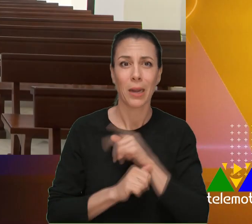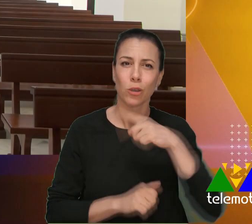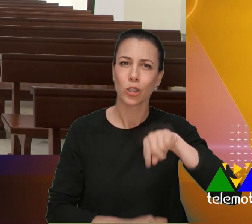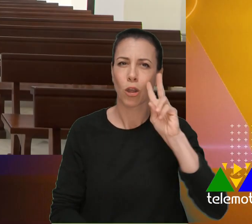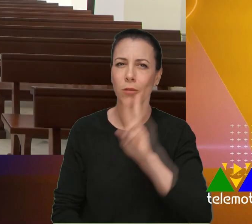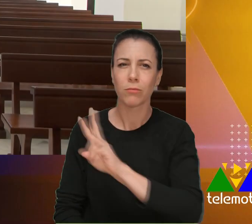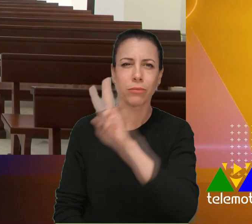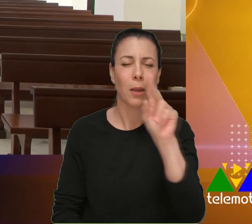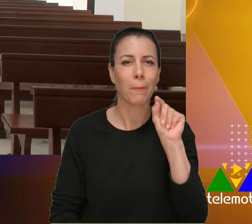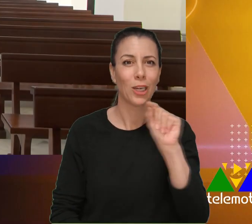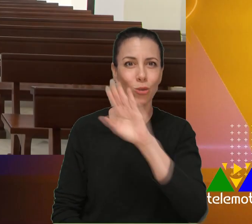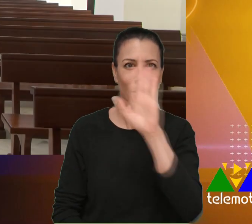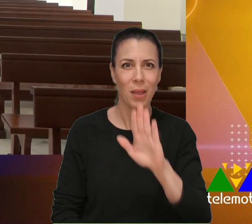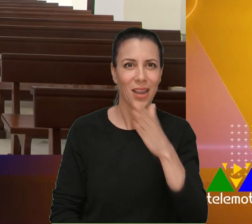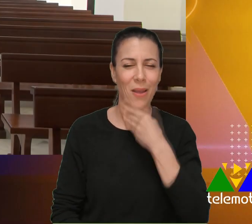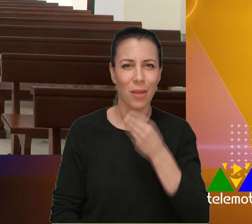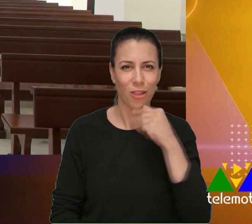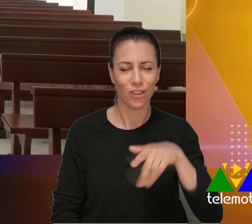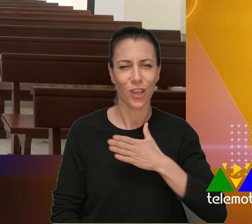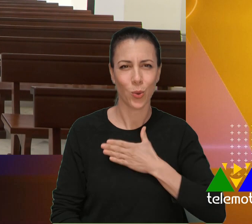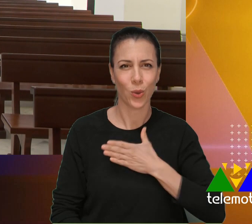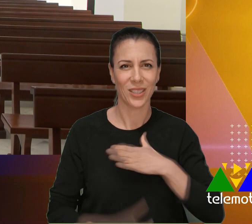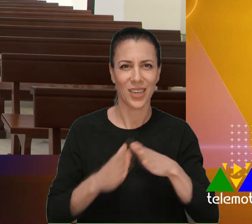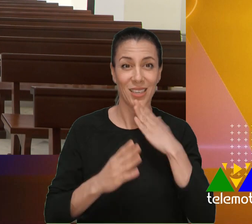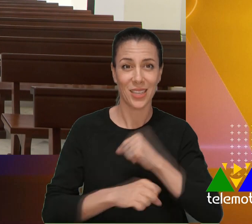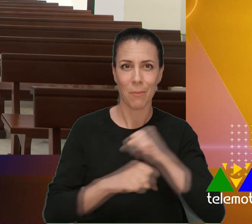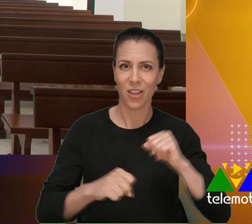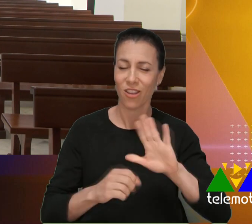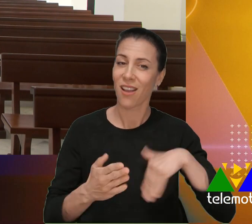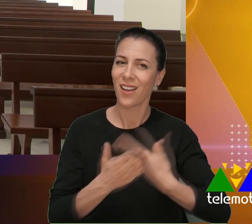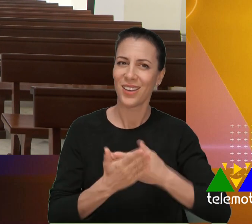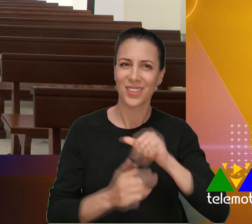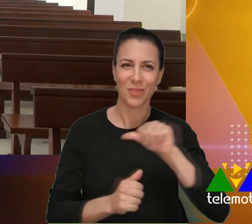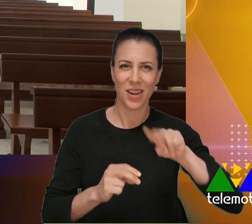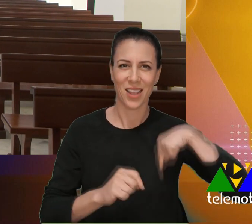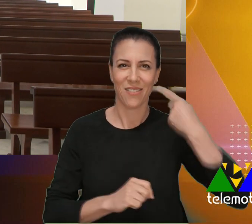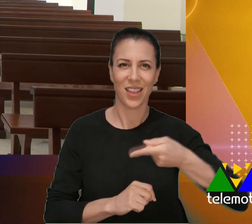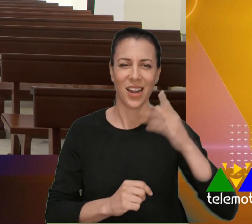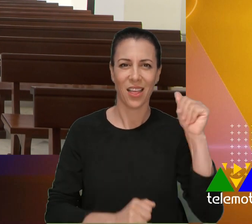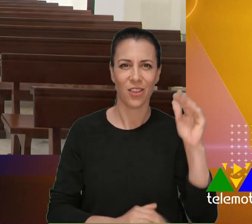recogimiento con unas imágenes preciosas de nuestra Iglesia Mayor. Y hasta la semana que viene. Adiós.